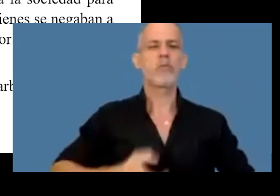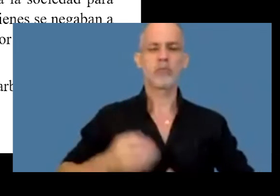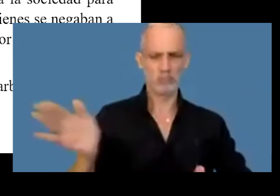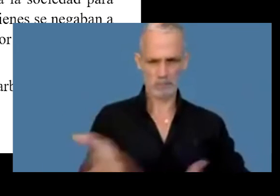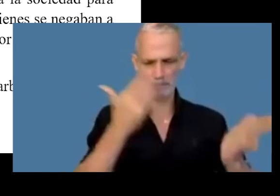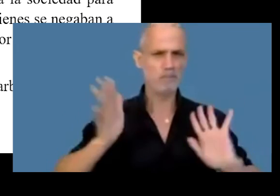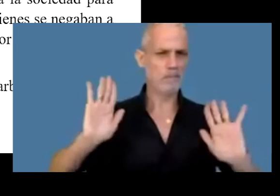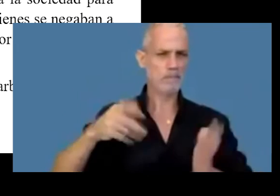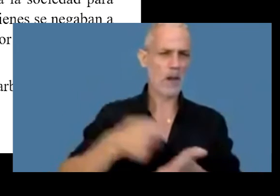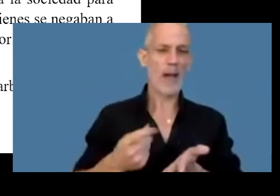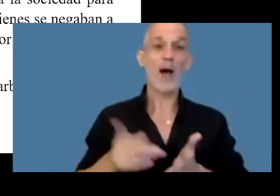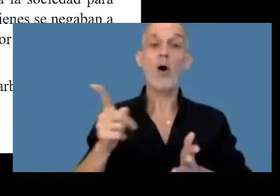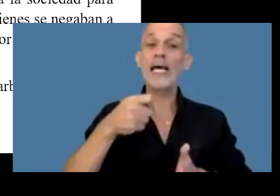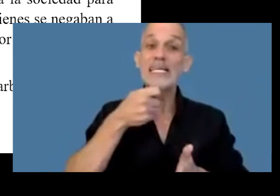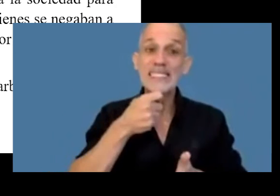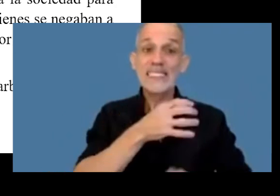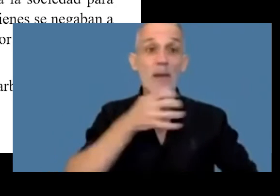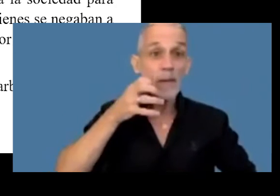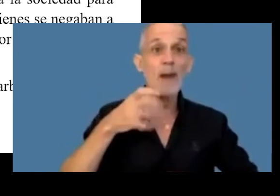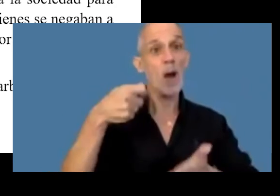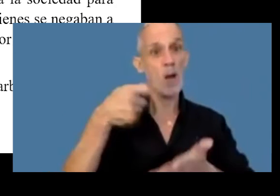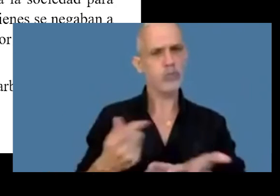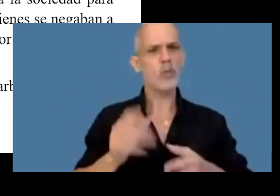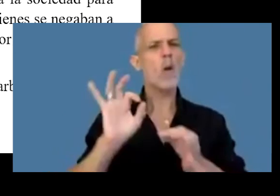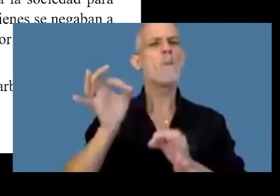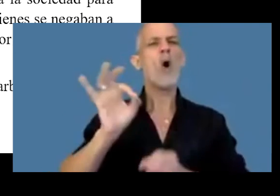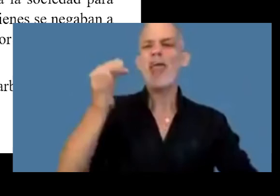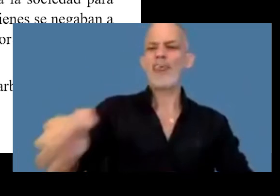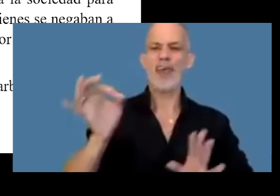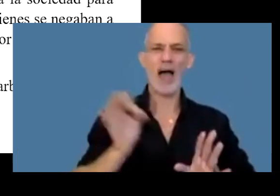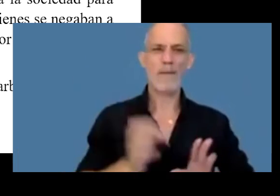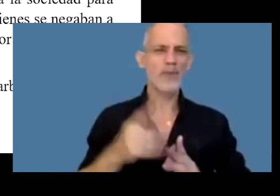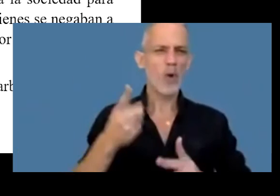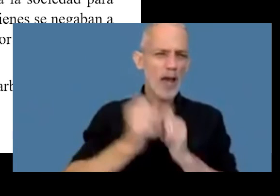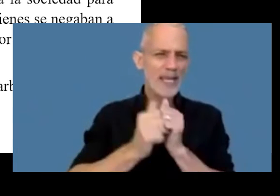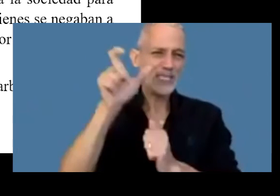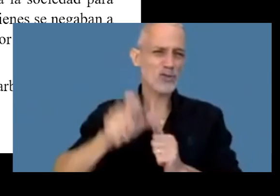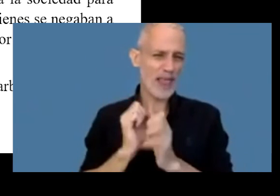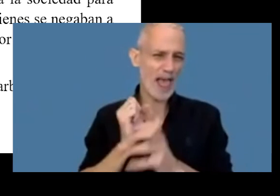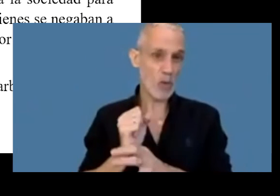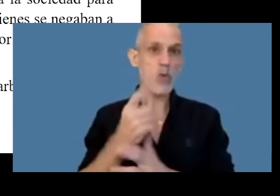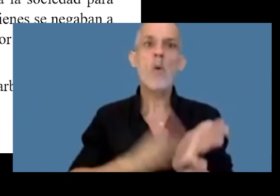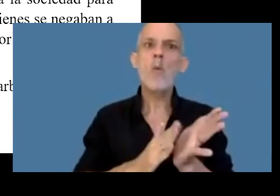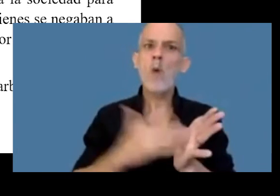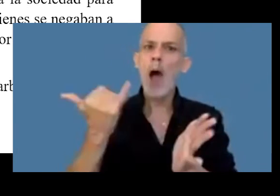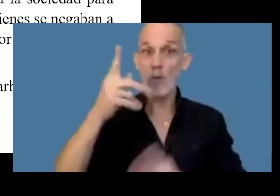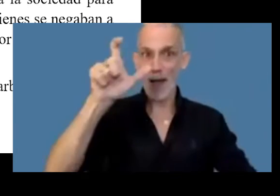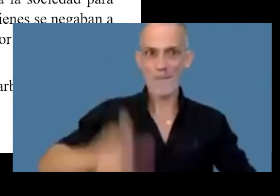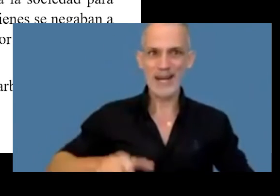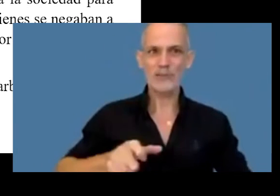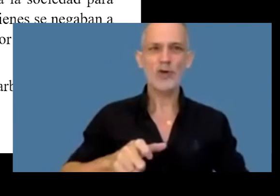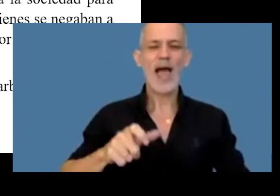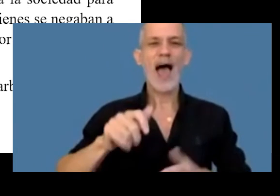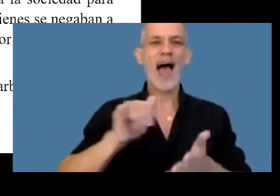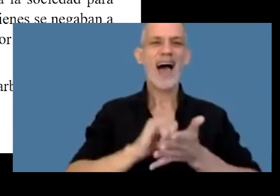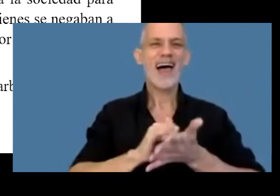una moneda por cada vez. El historiador Alan Whitner descubrió evidencia de que un funcionario de Nueva Jersey, Estados